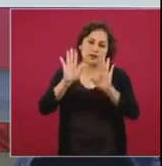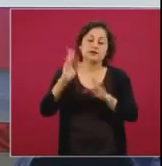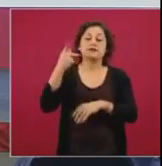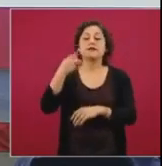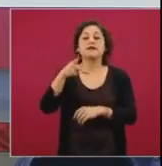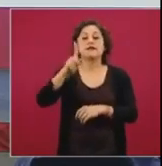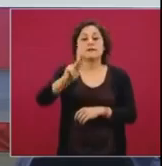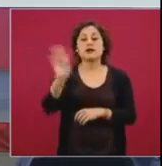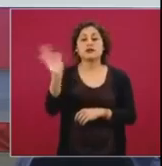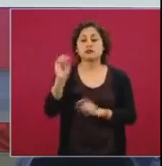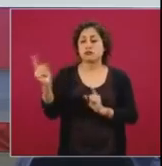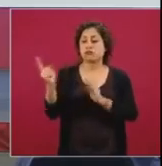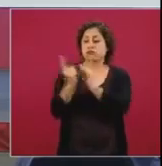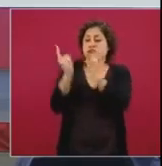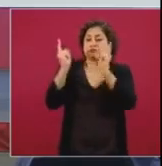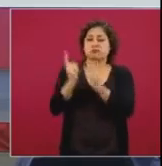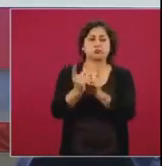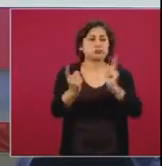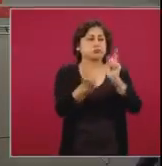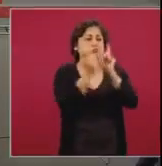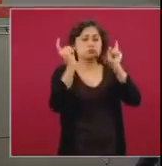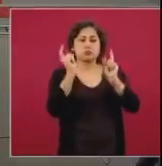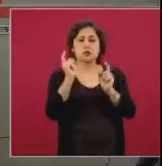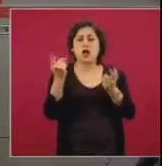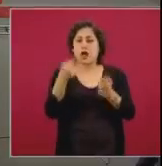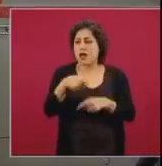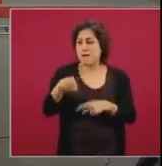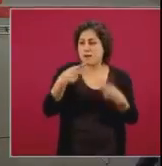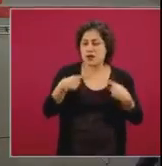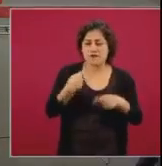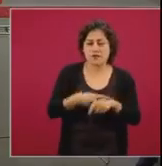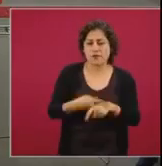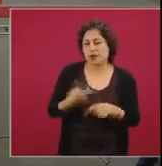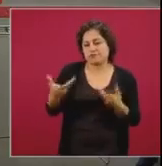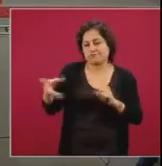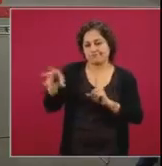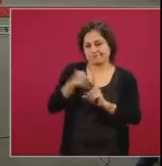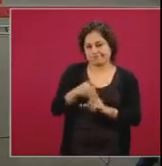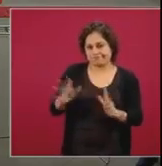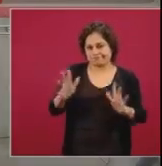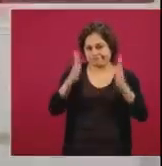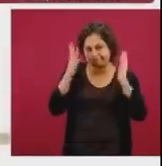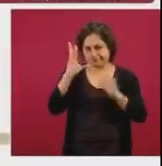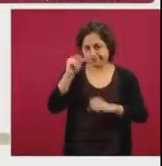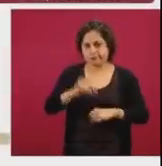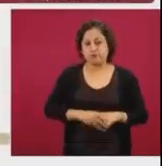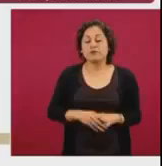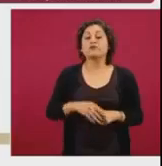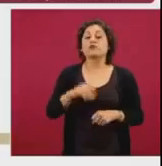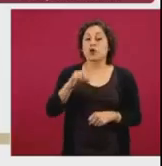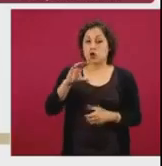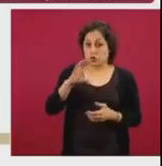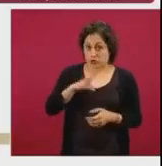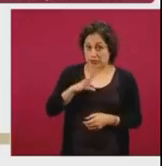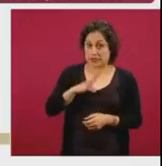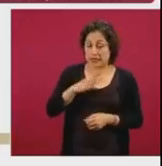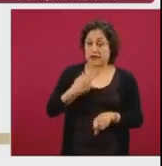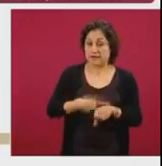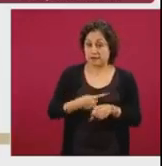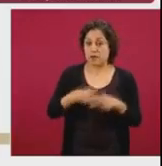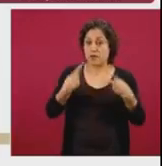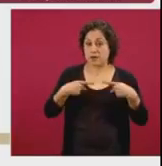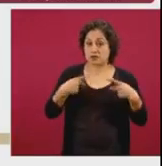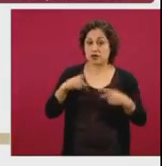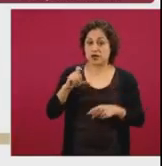desarrollar. En el mundo, ya lo ven, básicamente sigue existiendo la lepra, principalmente en Asia. En América, lamentablemente,